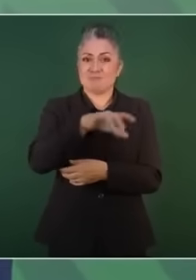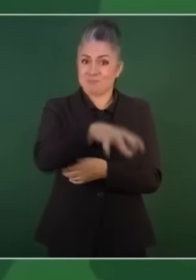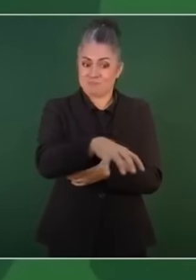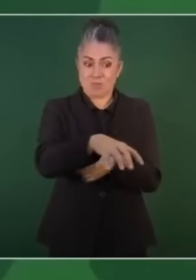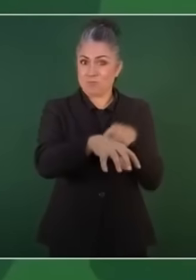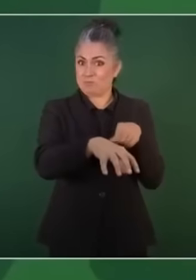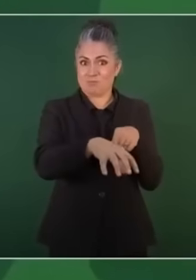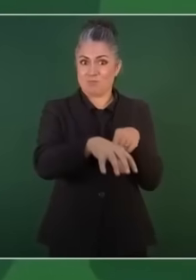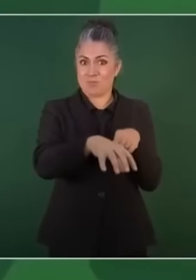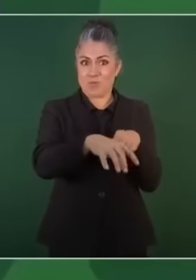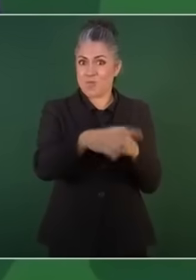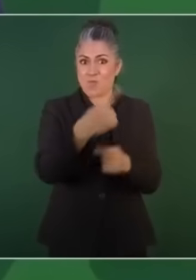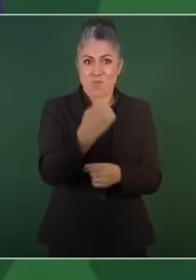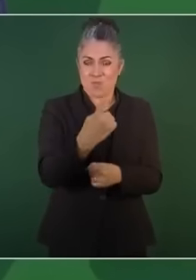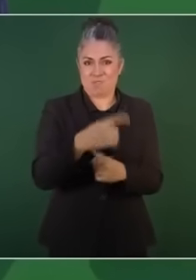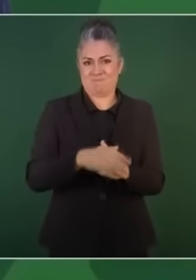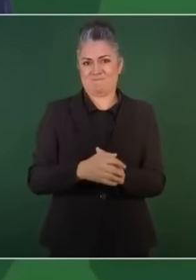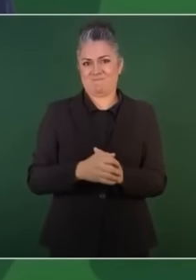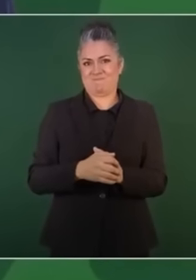entregaron